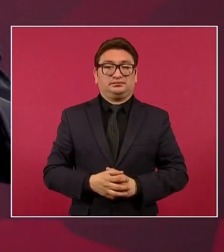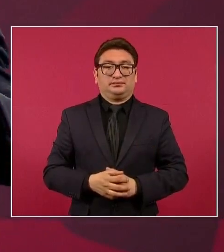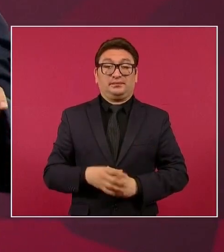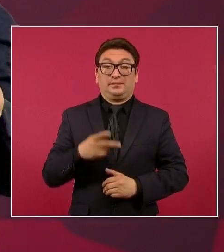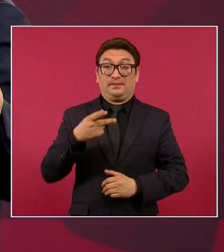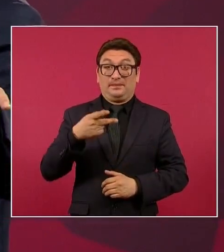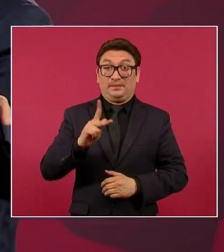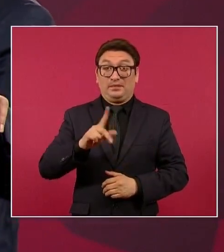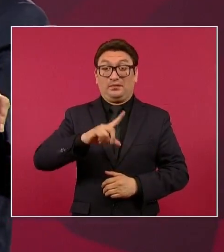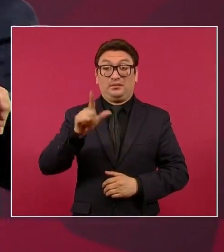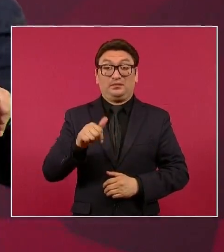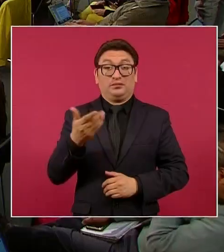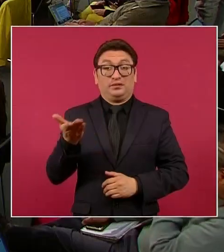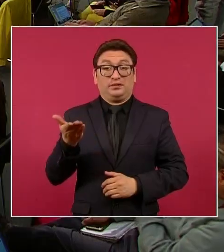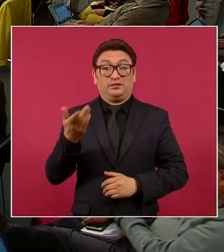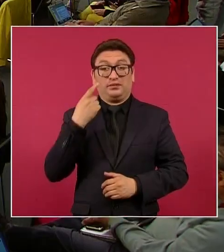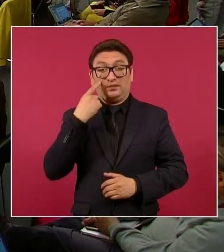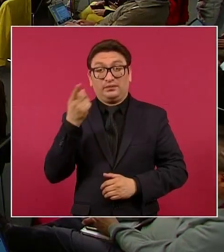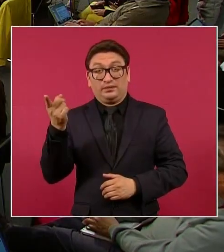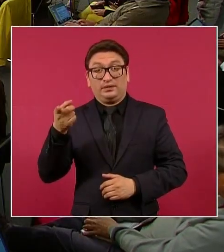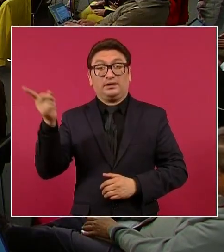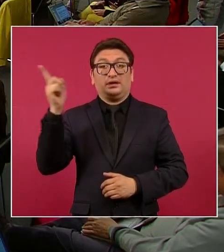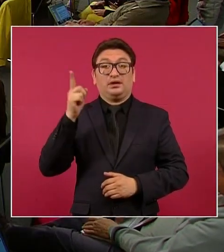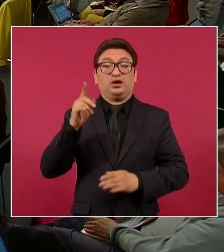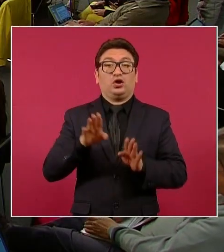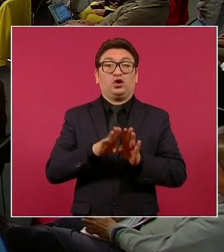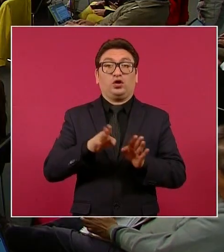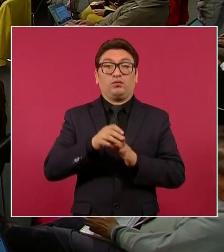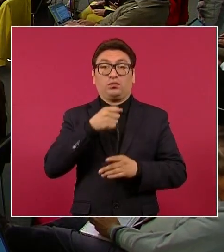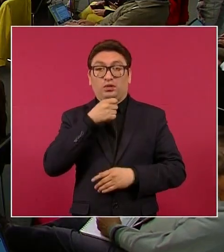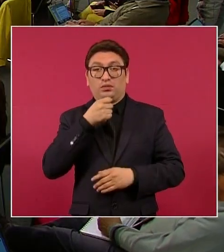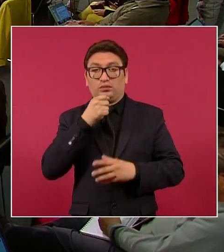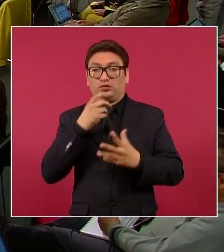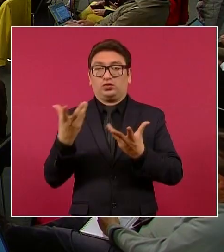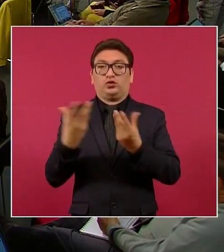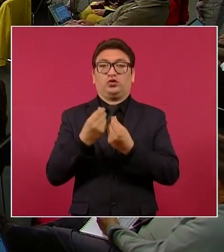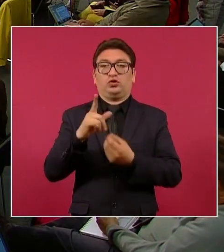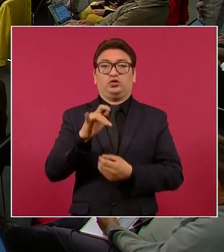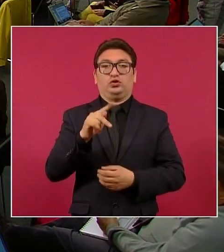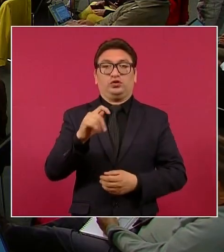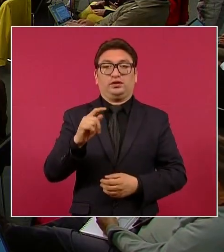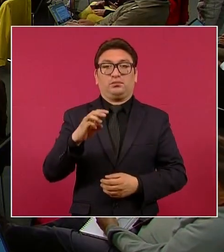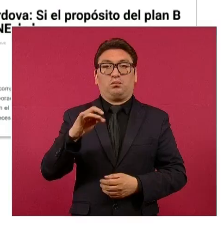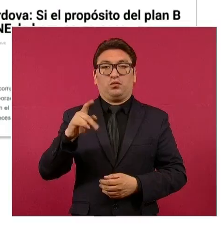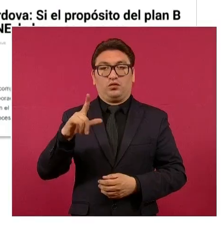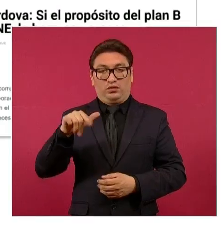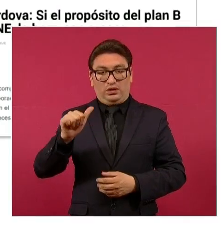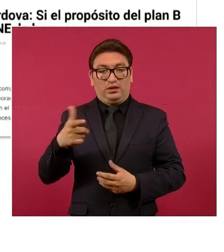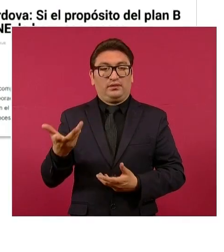Pero luego irse de comentarista con Loré de Mola,